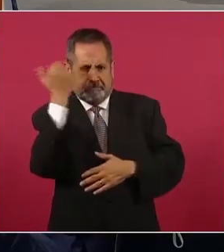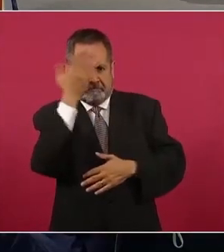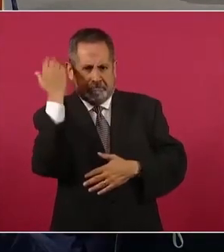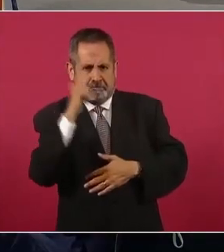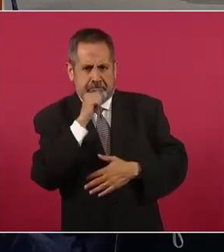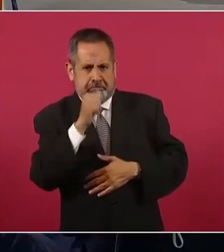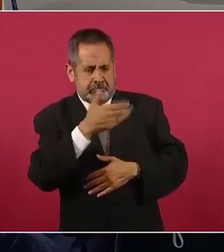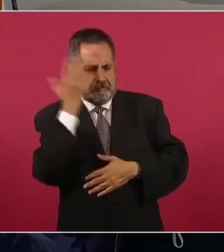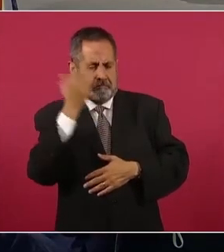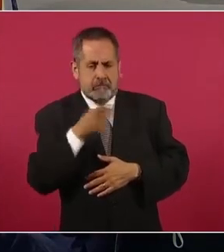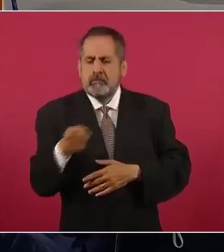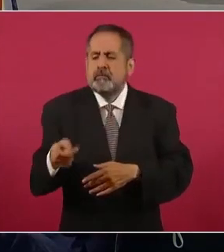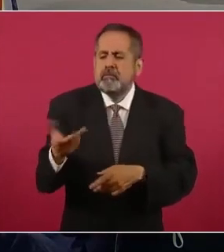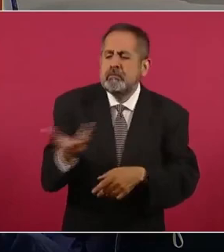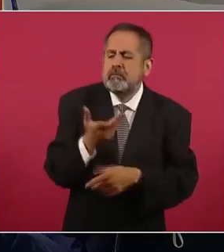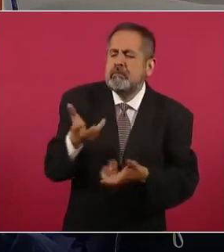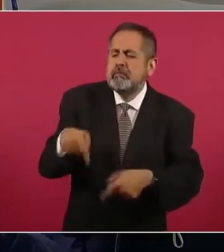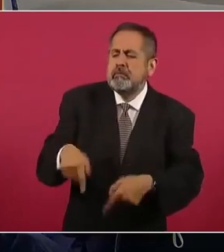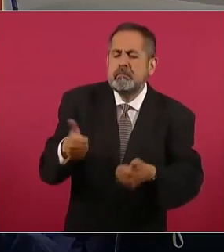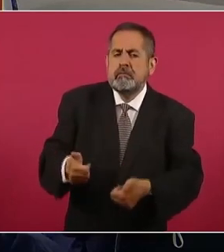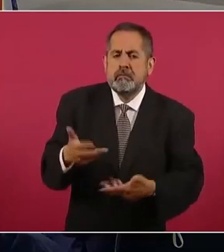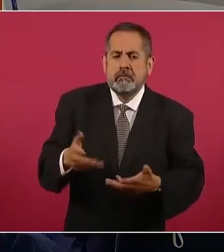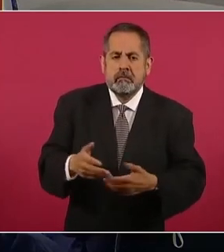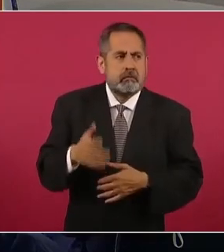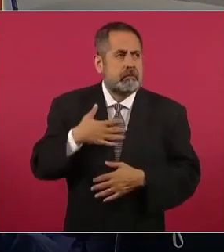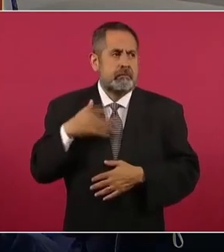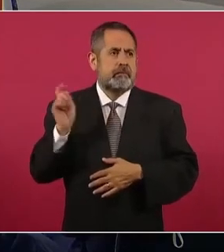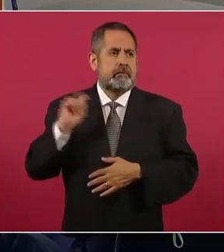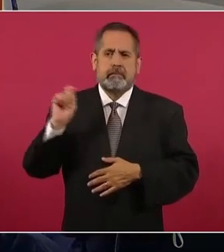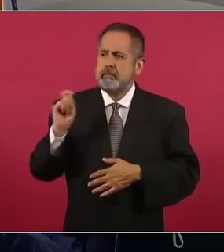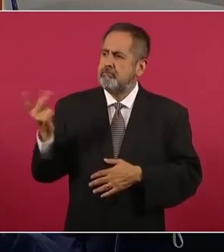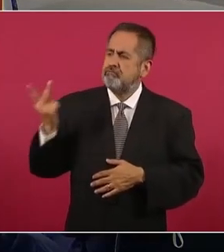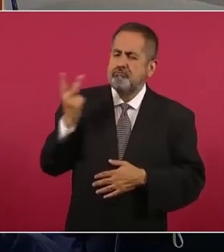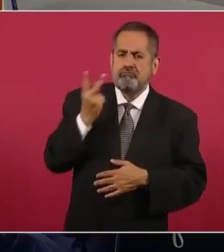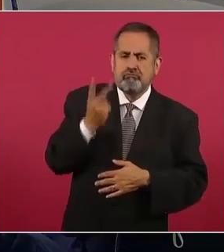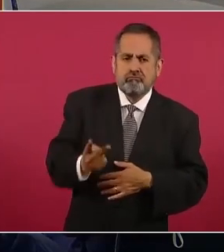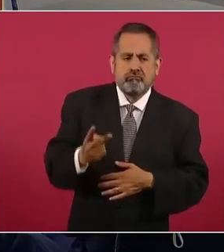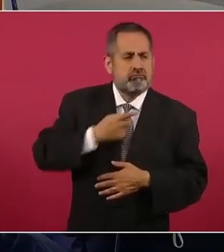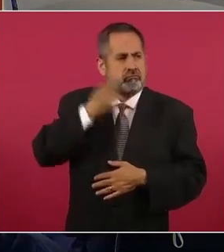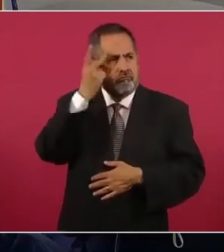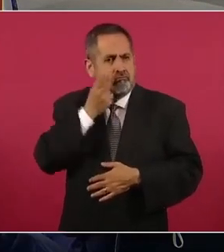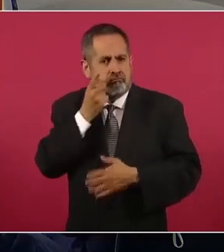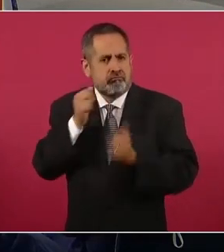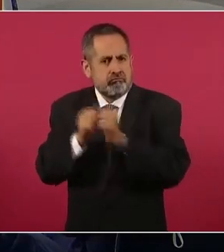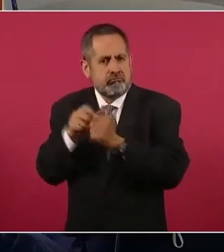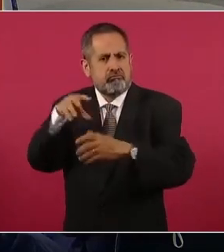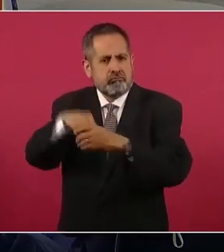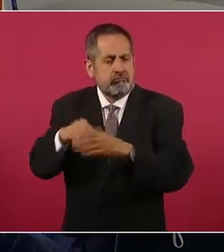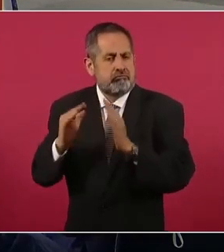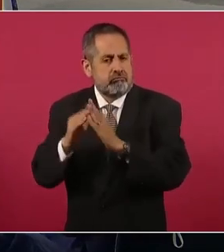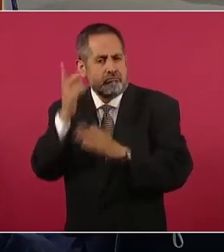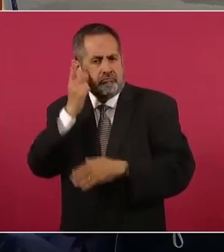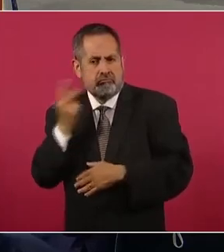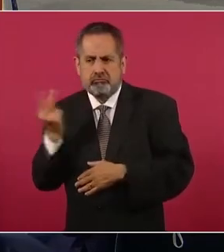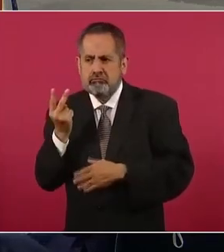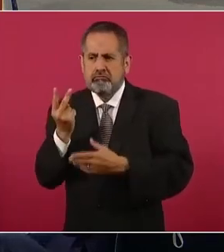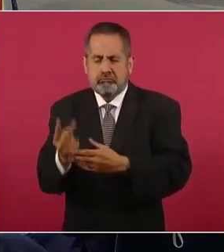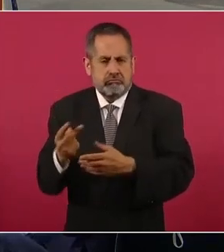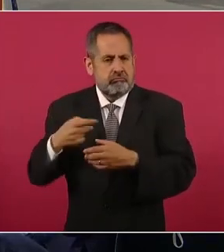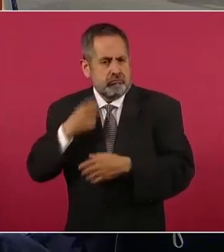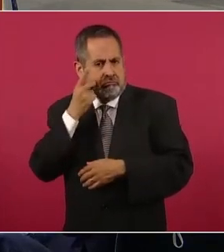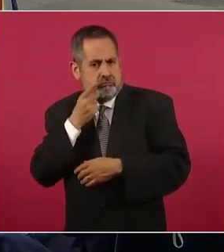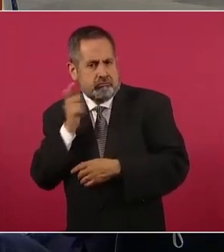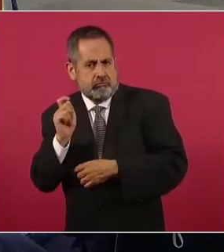No lo sabía. ¿Qué hacía usted aquí? ¿Cómo llegó? Era mi novio, me estaba dando chance de quedarme aquí en su casa mientras tomaba un departamento. A